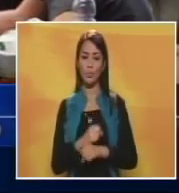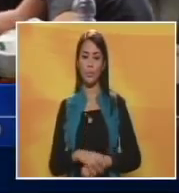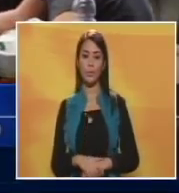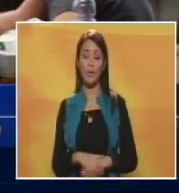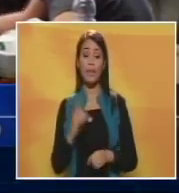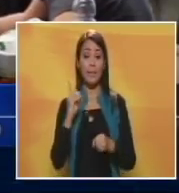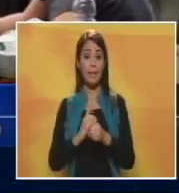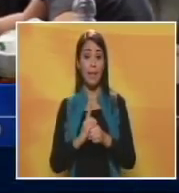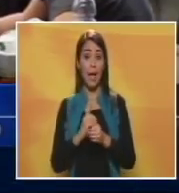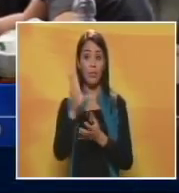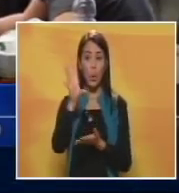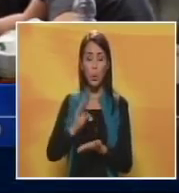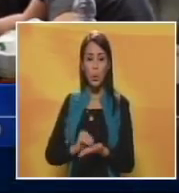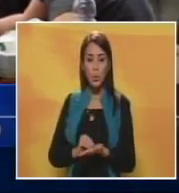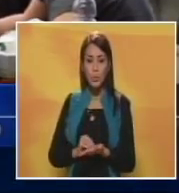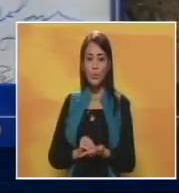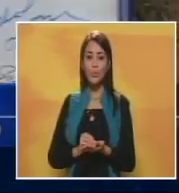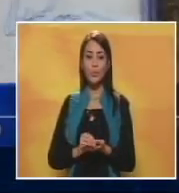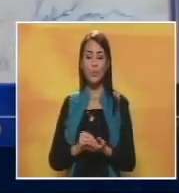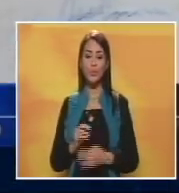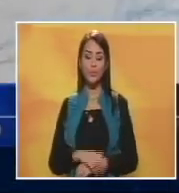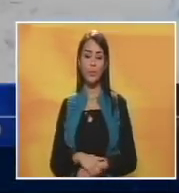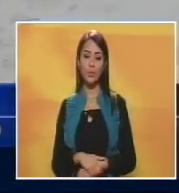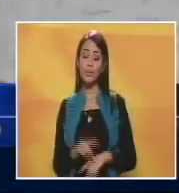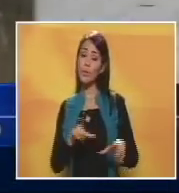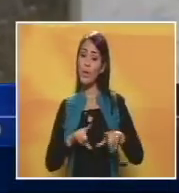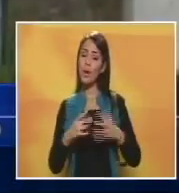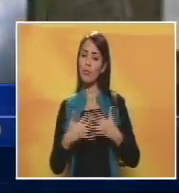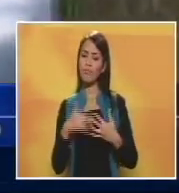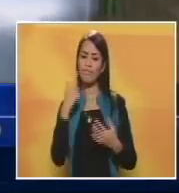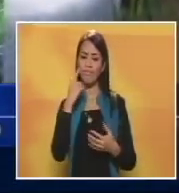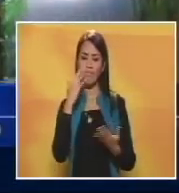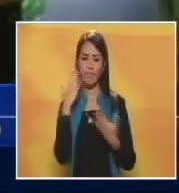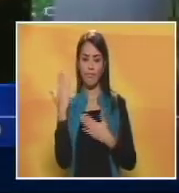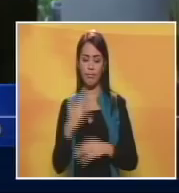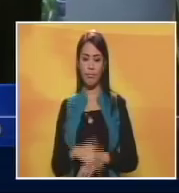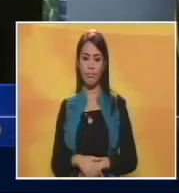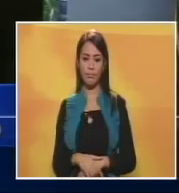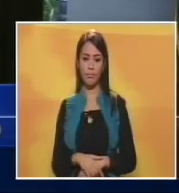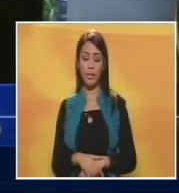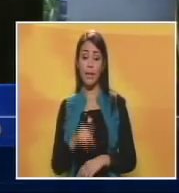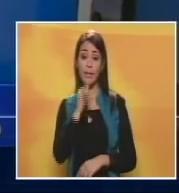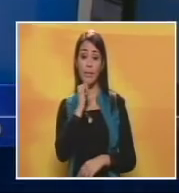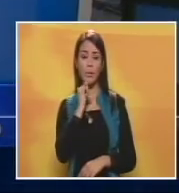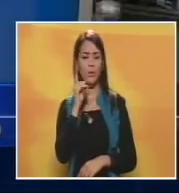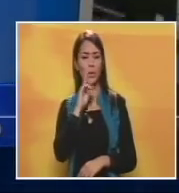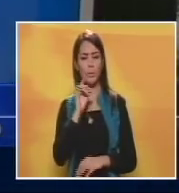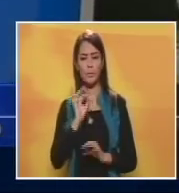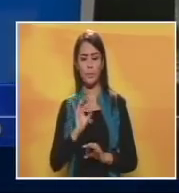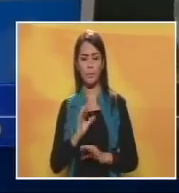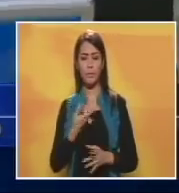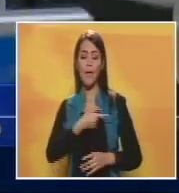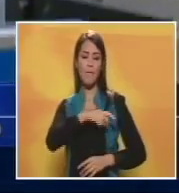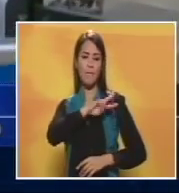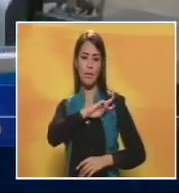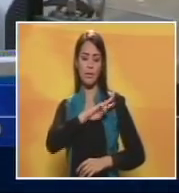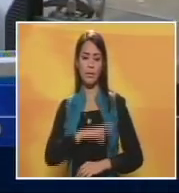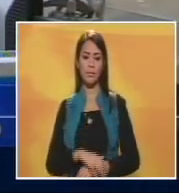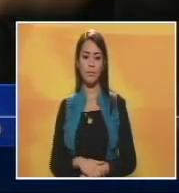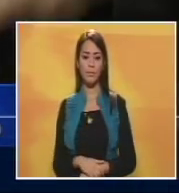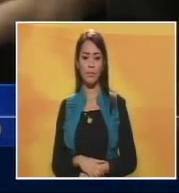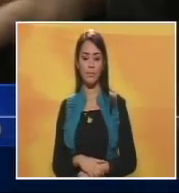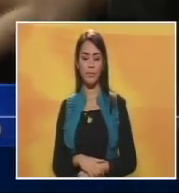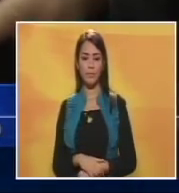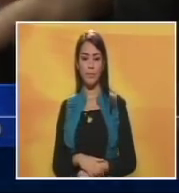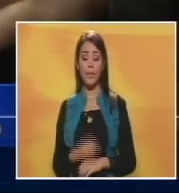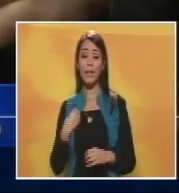filtración de datos a la consultora británica Cambridge Analytica y la divulgación de noticias falsas. Según el testimonio filtrado a los medios,